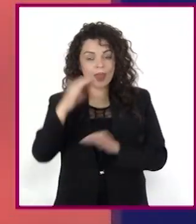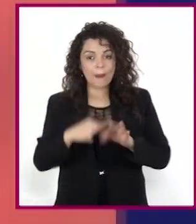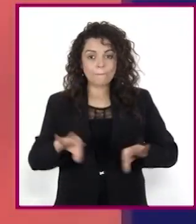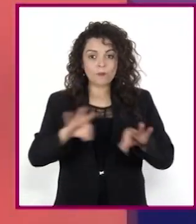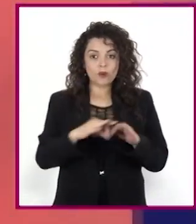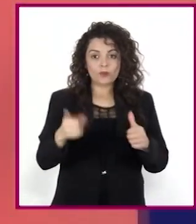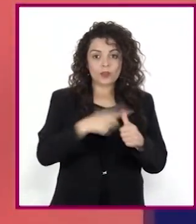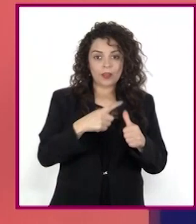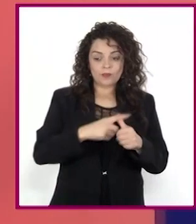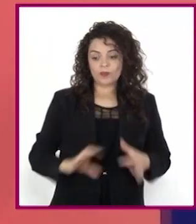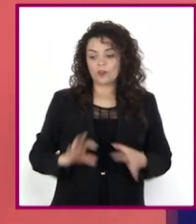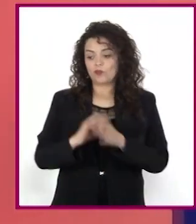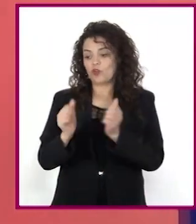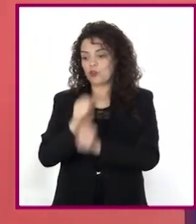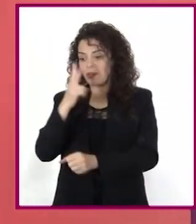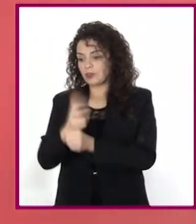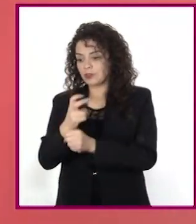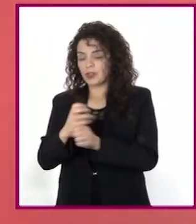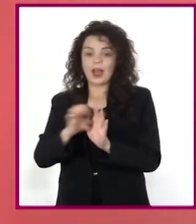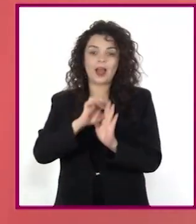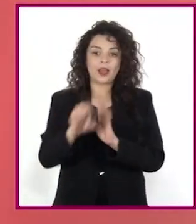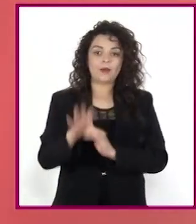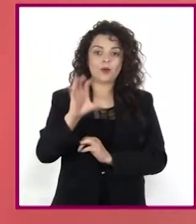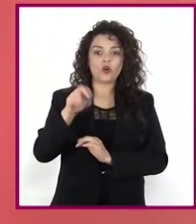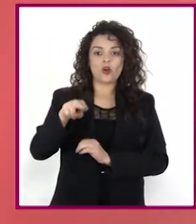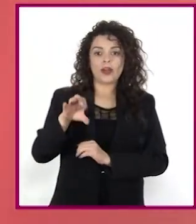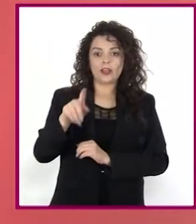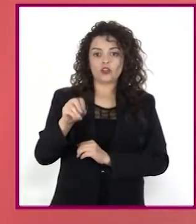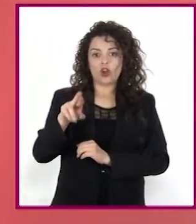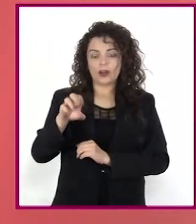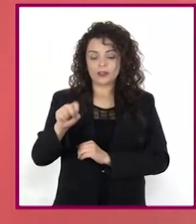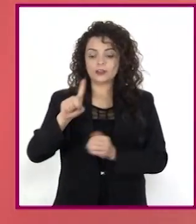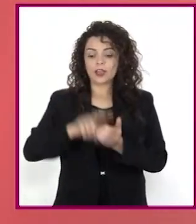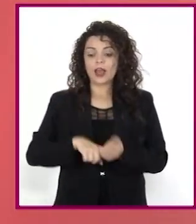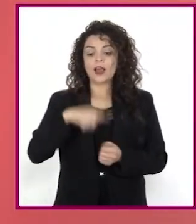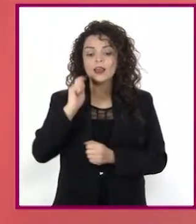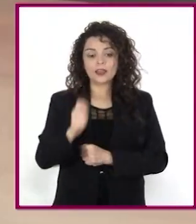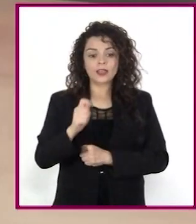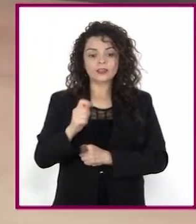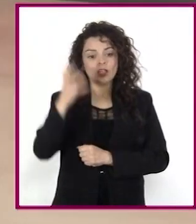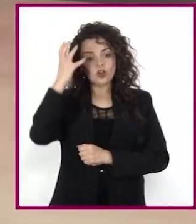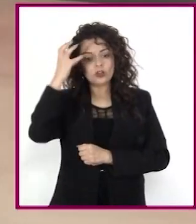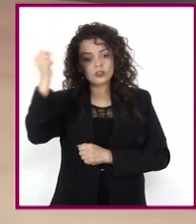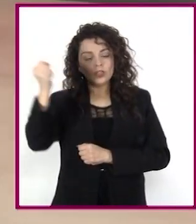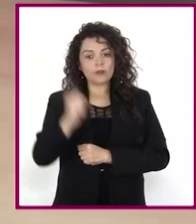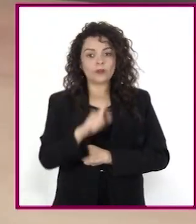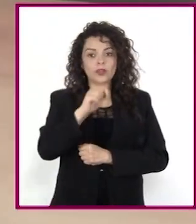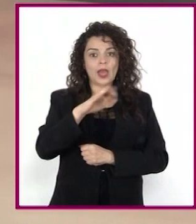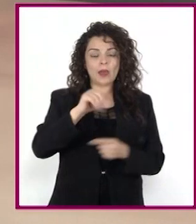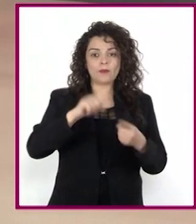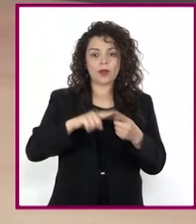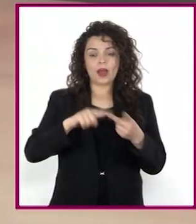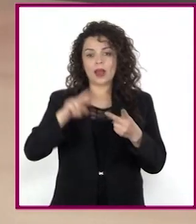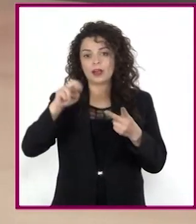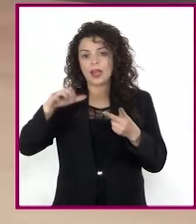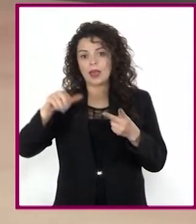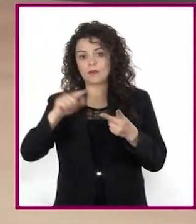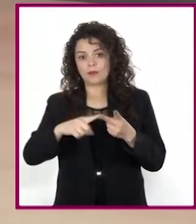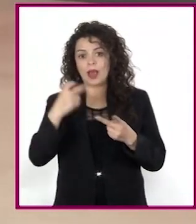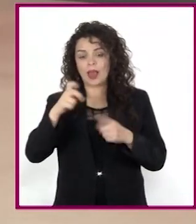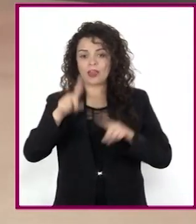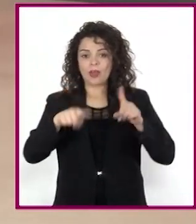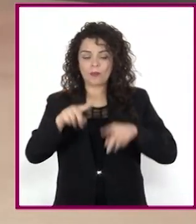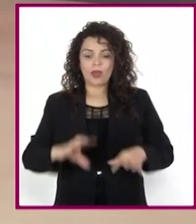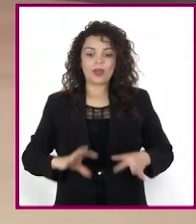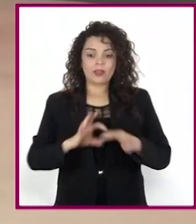las secundarias, como los conectores. Describimos los conceptos de tema y rema de los que depende la progresión.